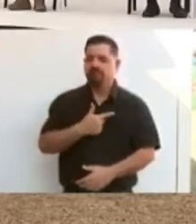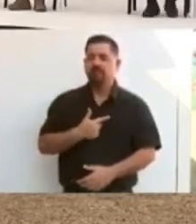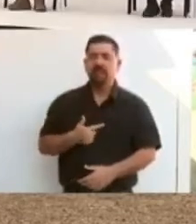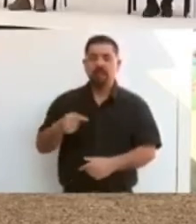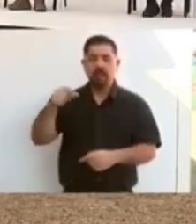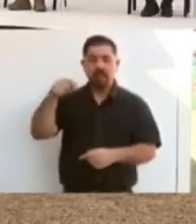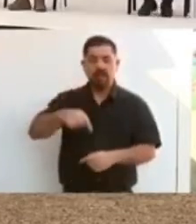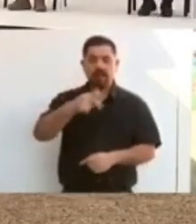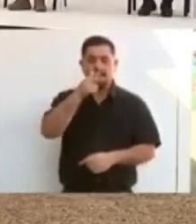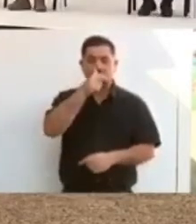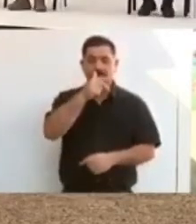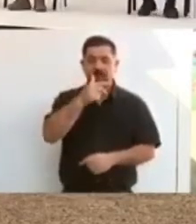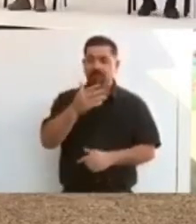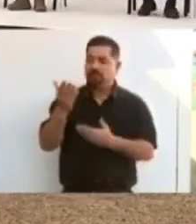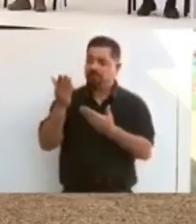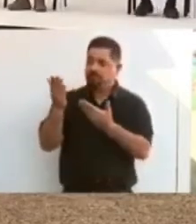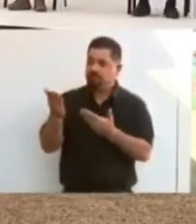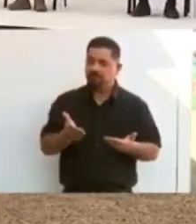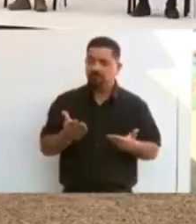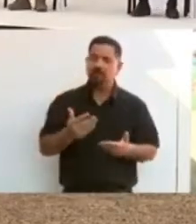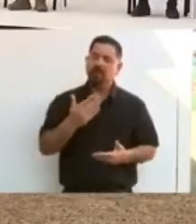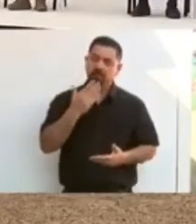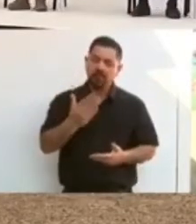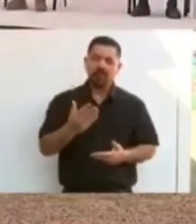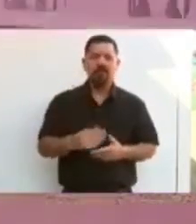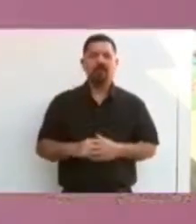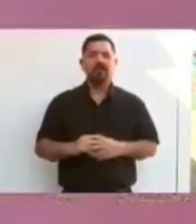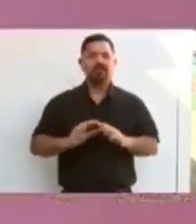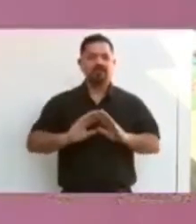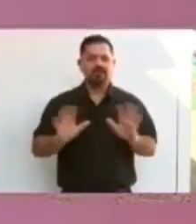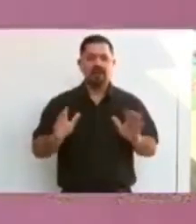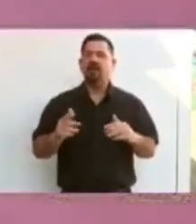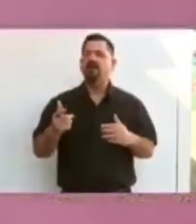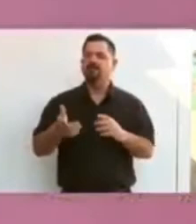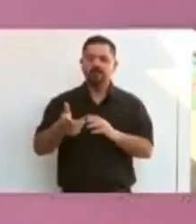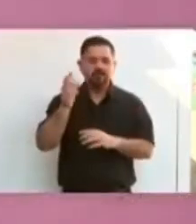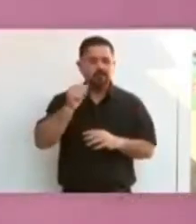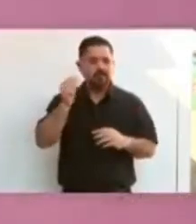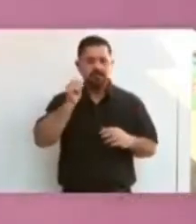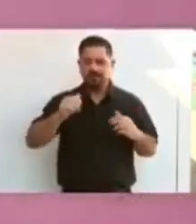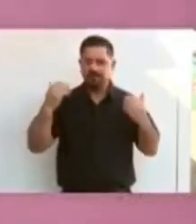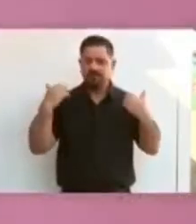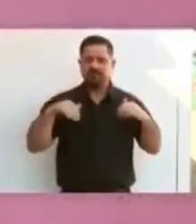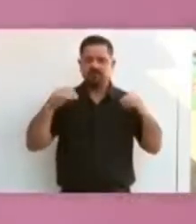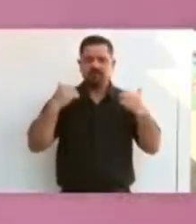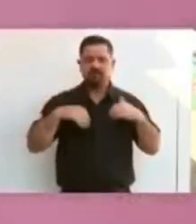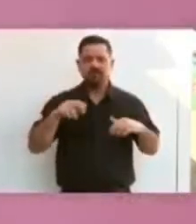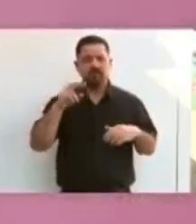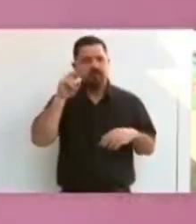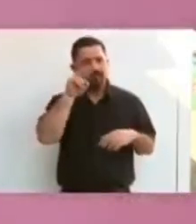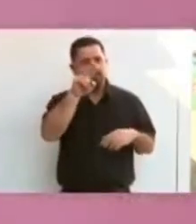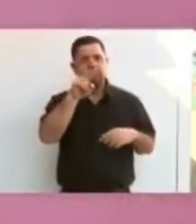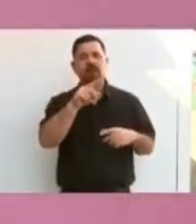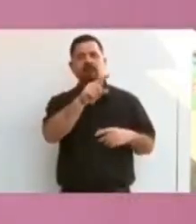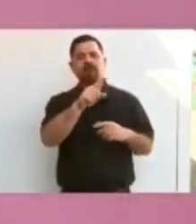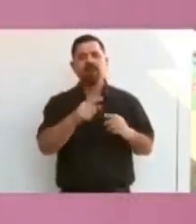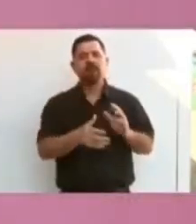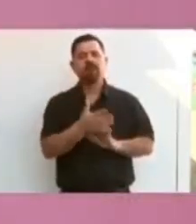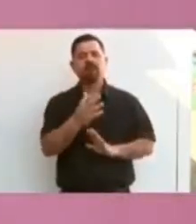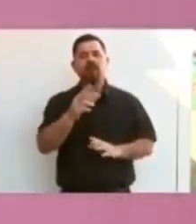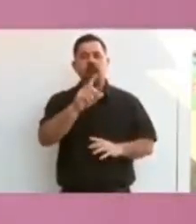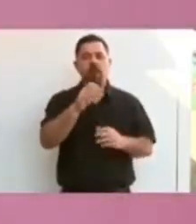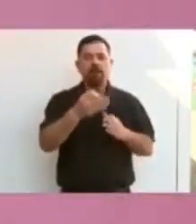Hermosillo. Pues ya tenemos una gira por el estado, como siempre usted, pendiente de la gente, en Agua Prieta, en